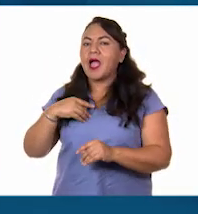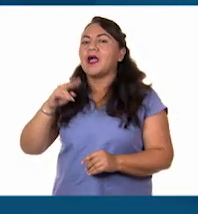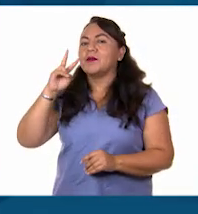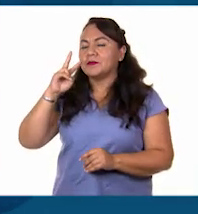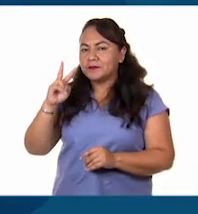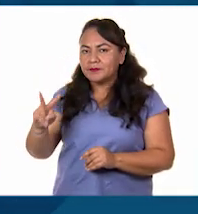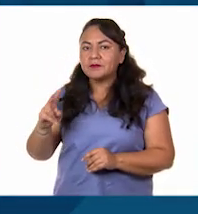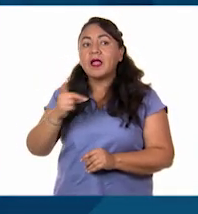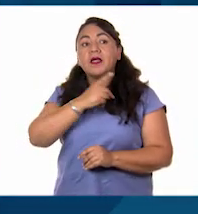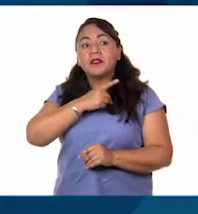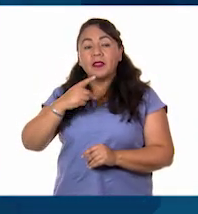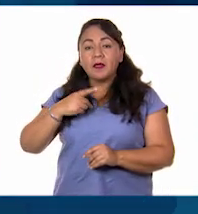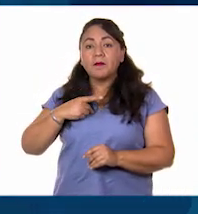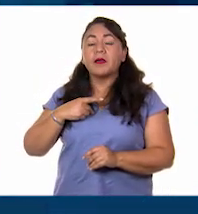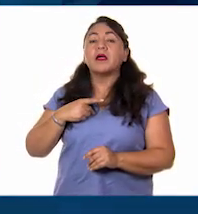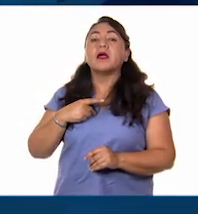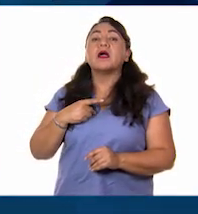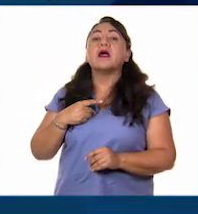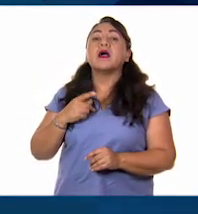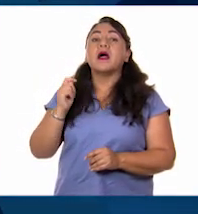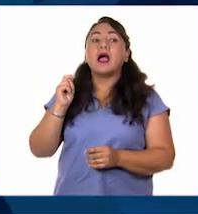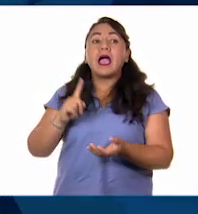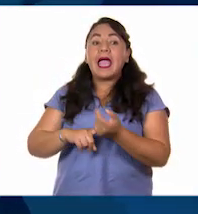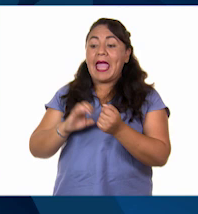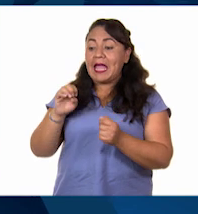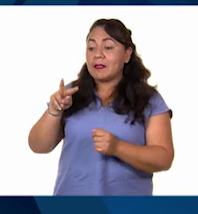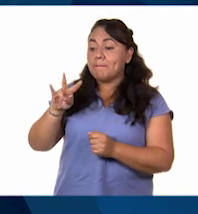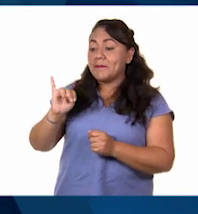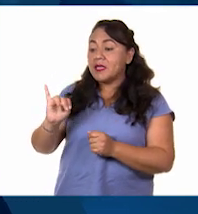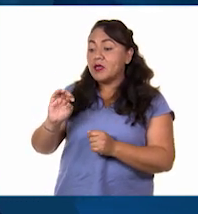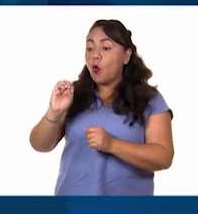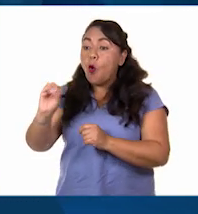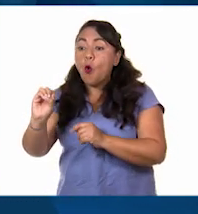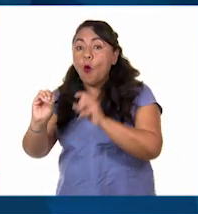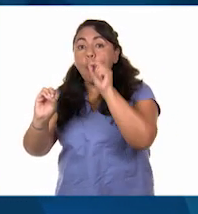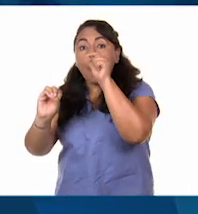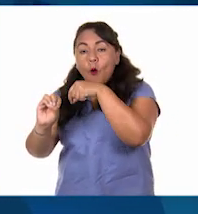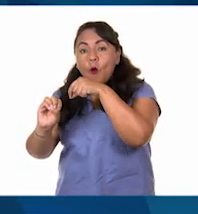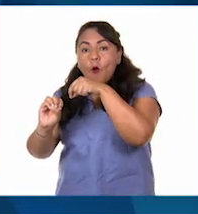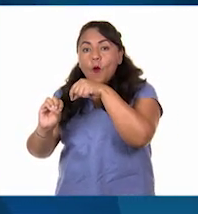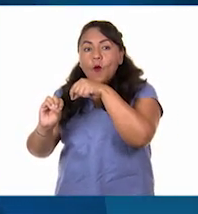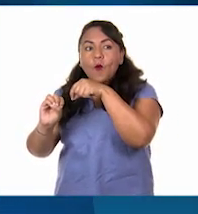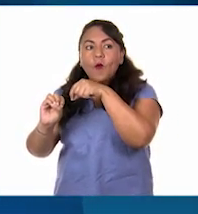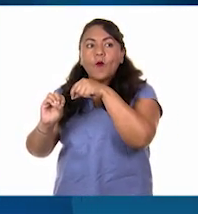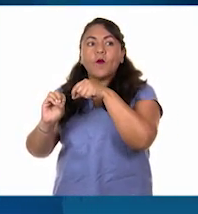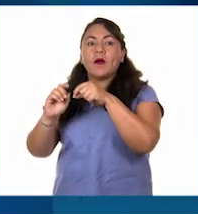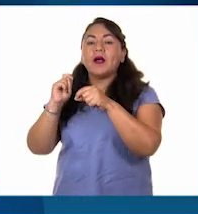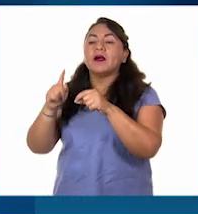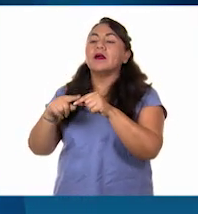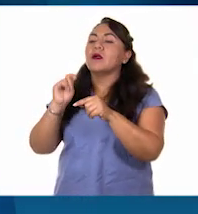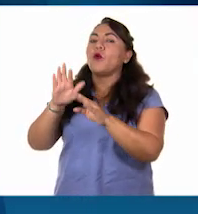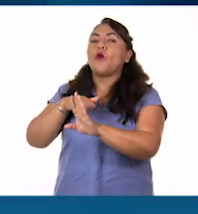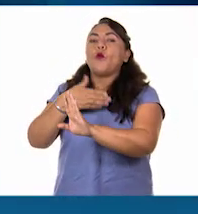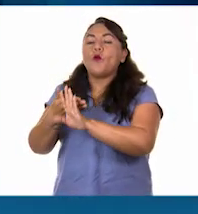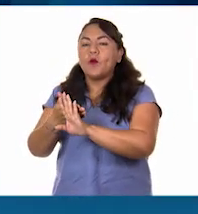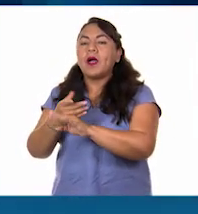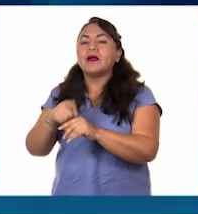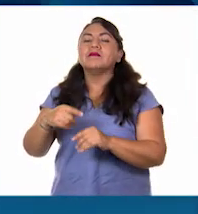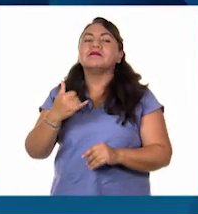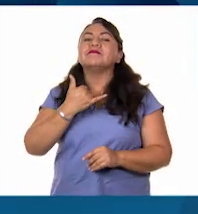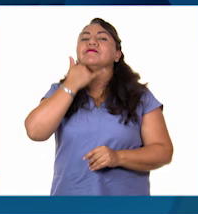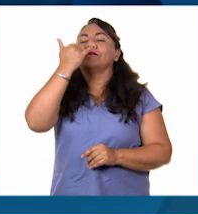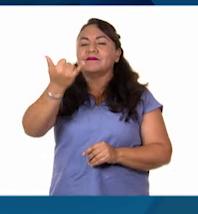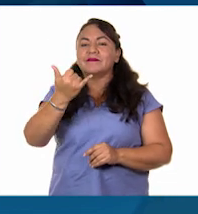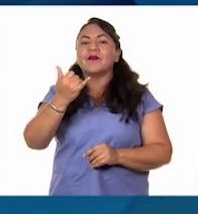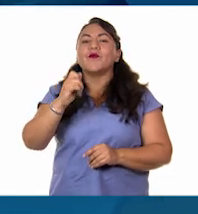decir en contra de quien lo envió para convertirlo, ¿no? Está equivocado el pronombre que se añade